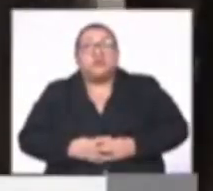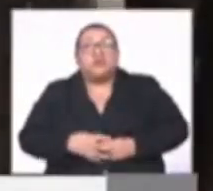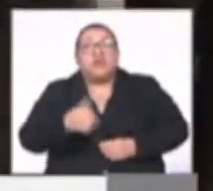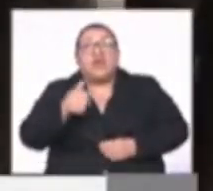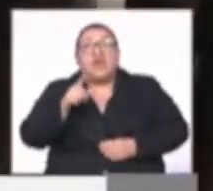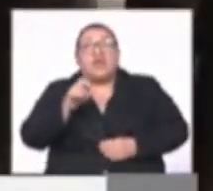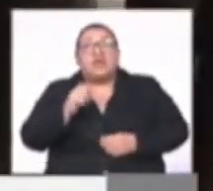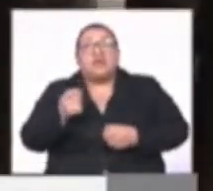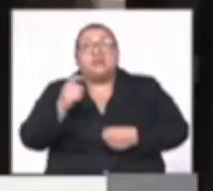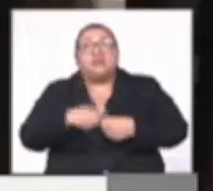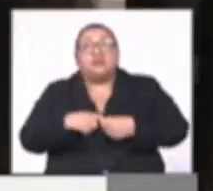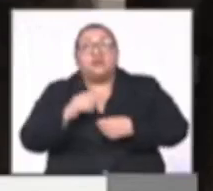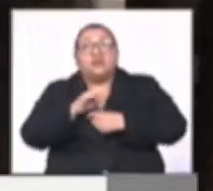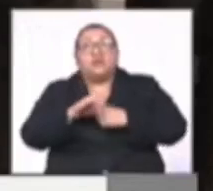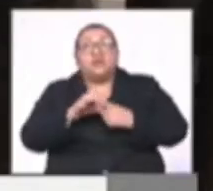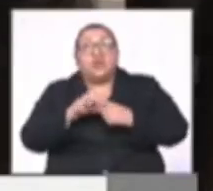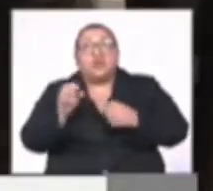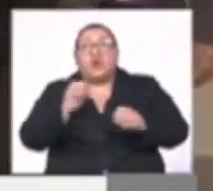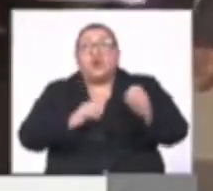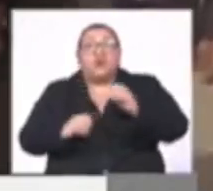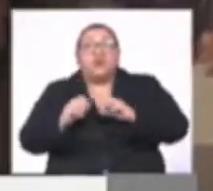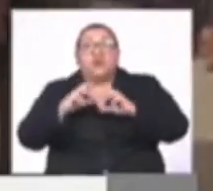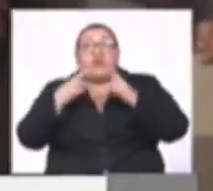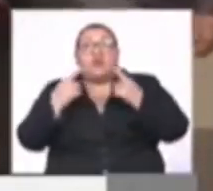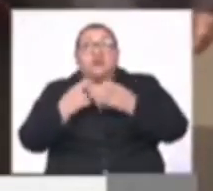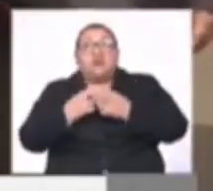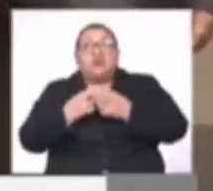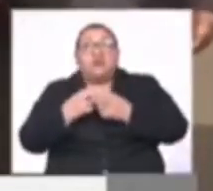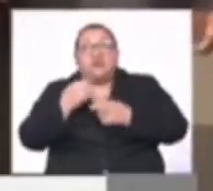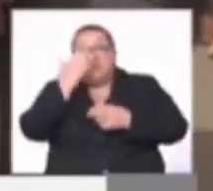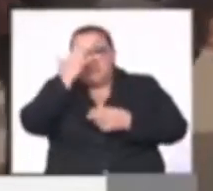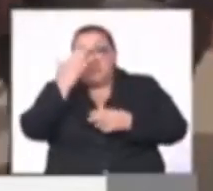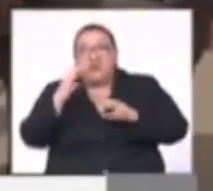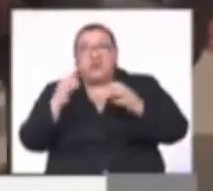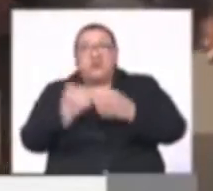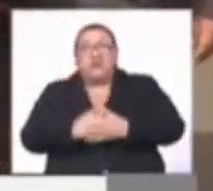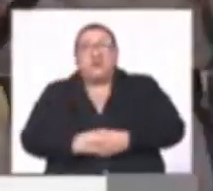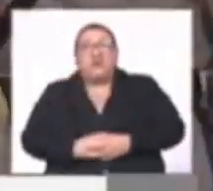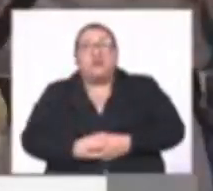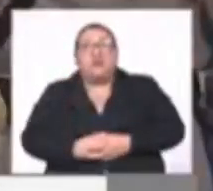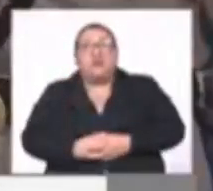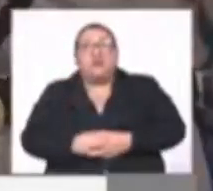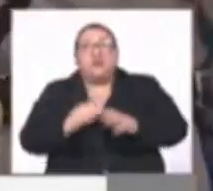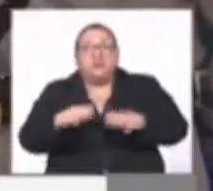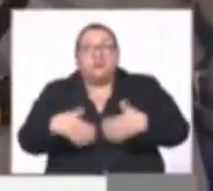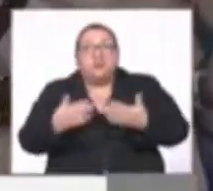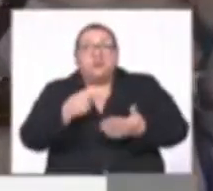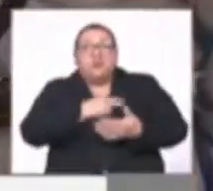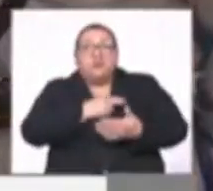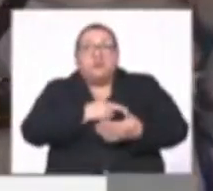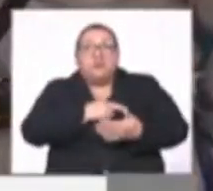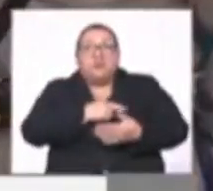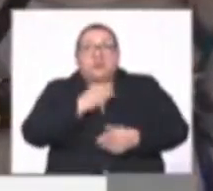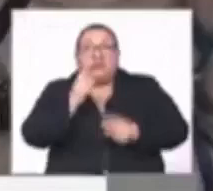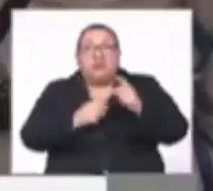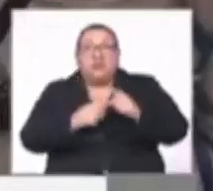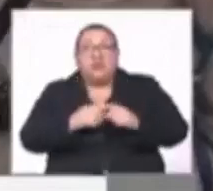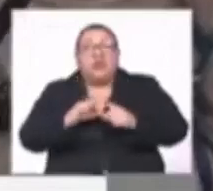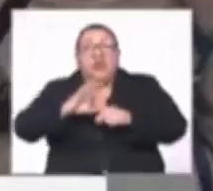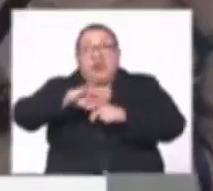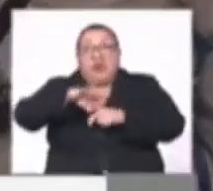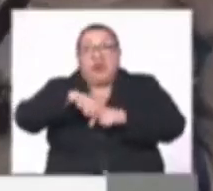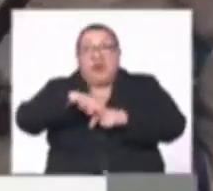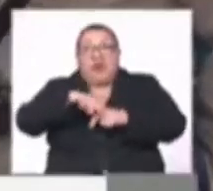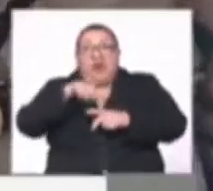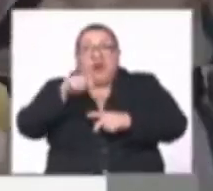de Participación Ciudadana organizó una ceremonia en el frontis de Palacio Legislativo para rendir homenaje a nuestro pabellón nacional. Este